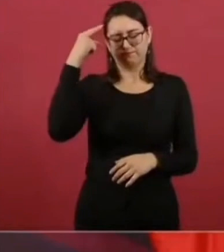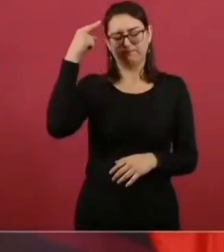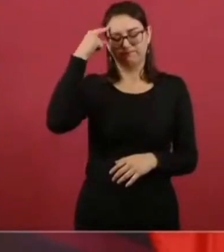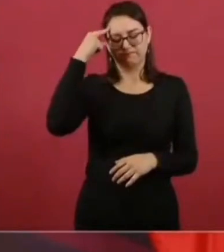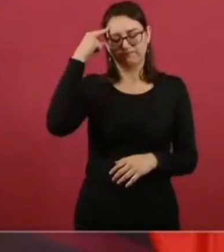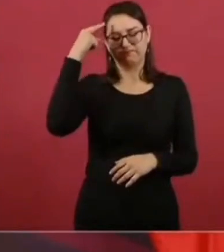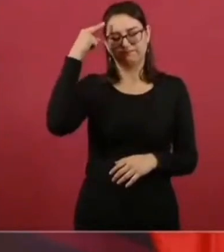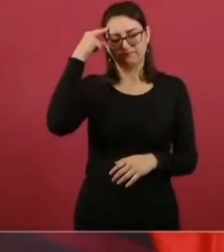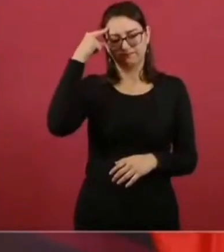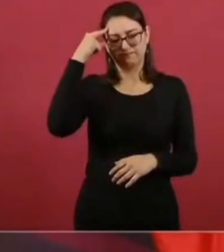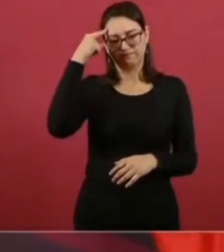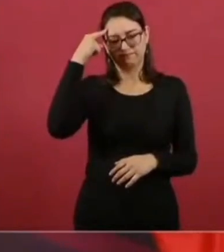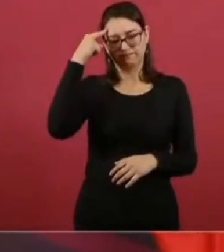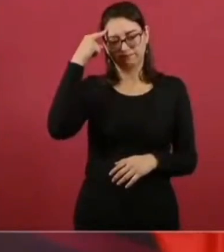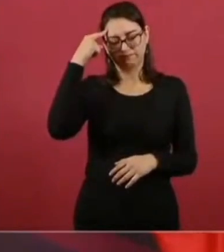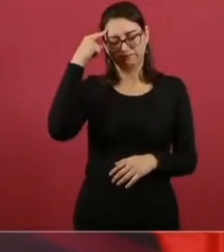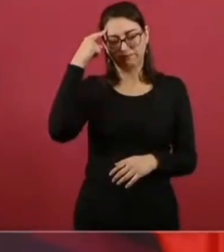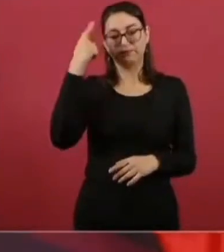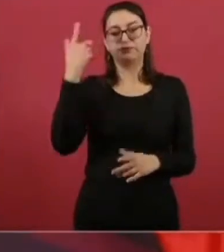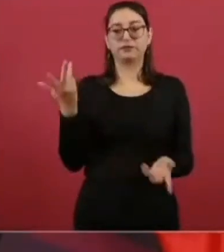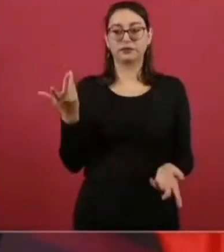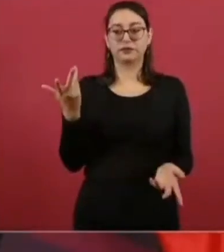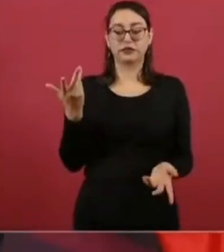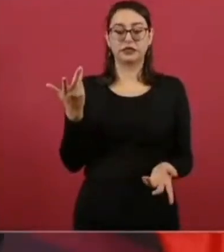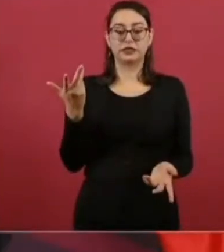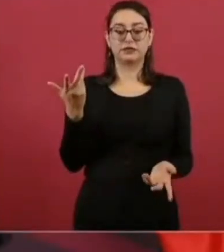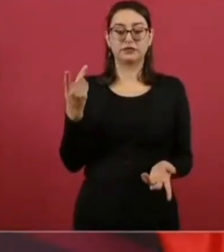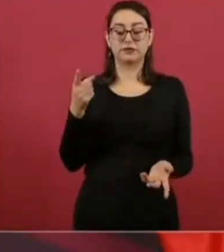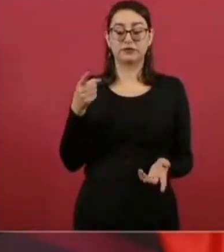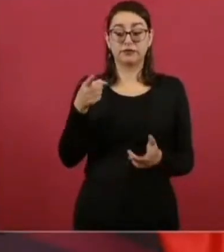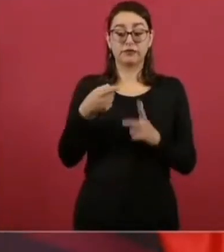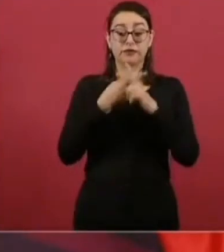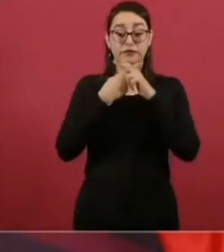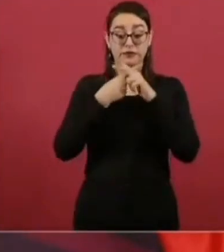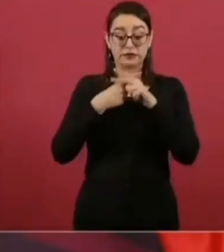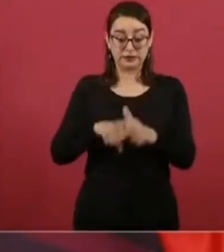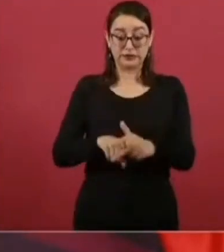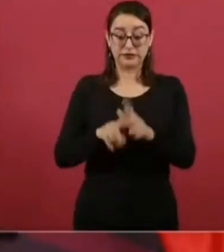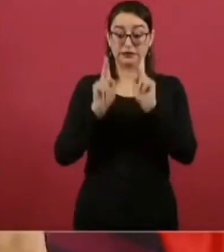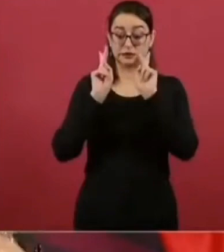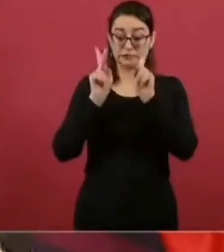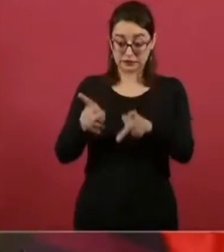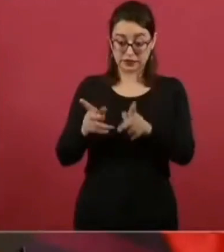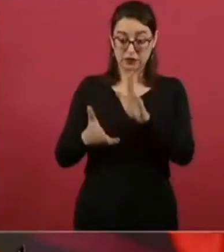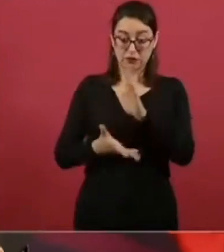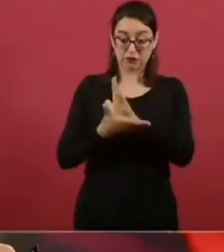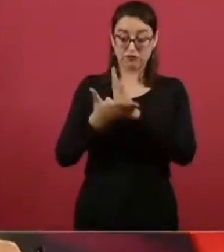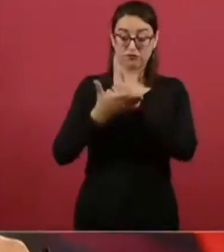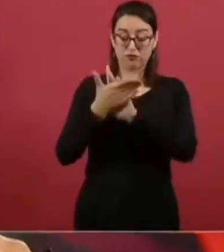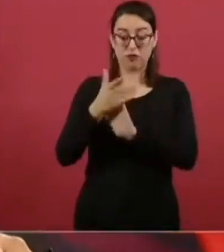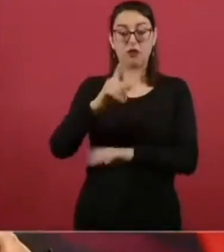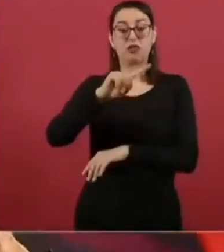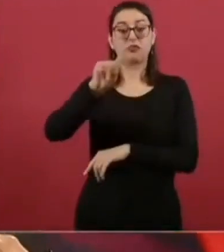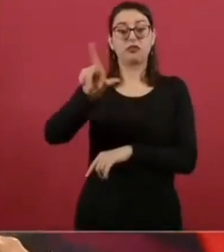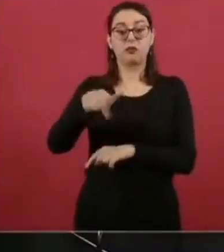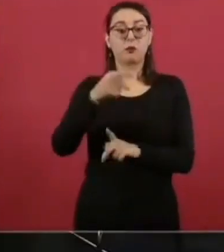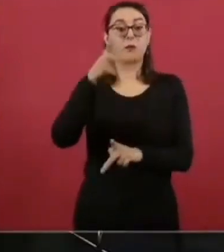uno de esos puentes ya lo habían iniciado y lo dejaron inconcluso. Ya lo estamos